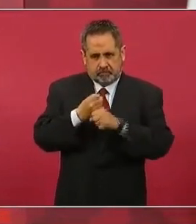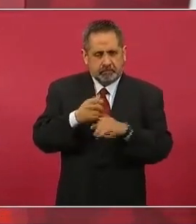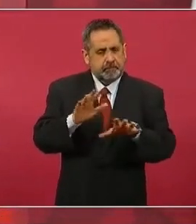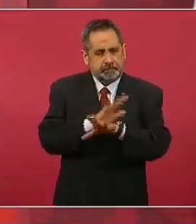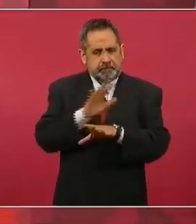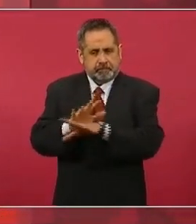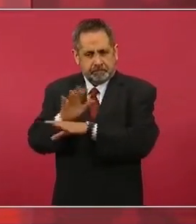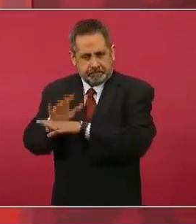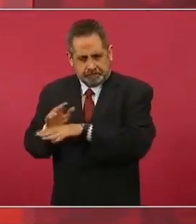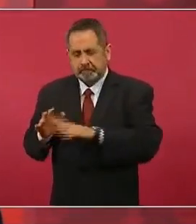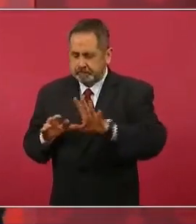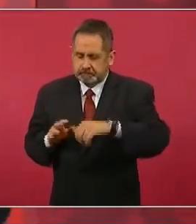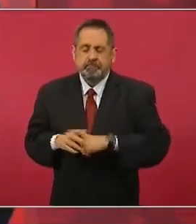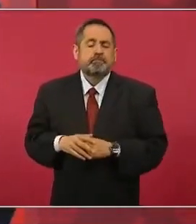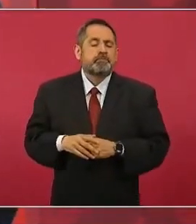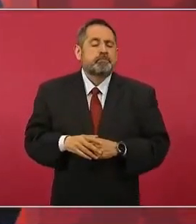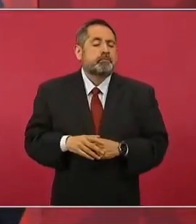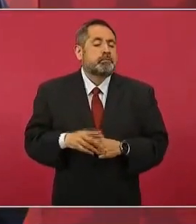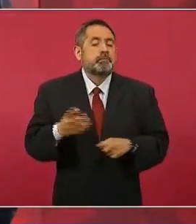pues no podía